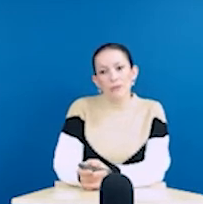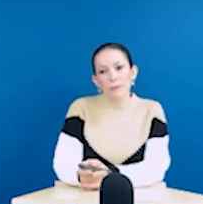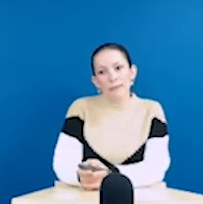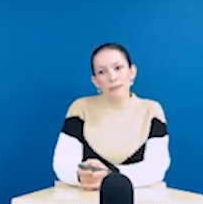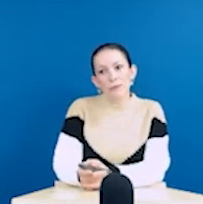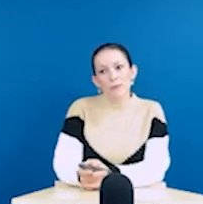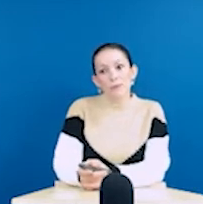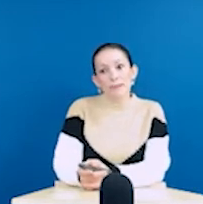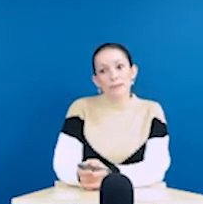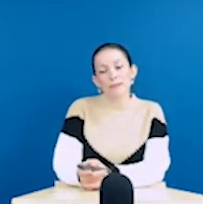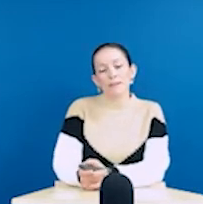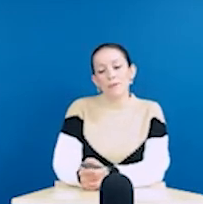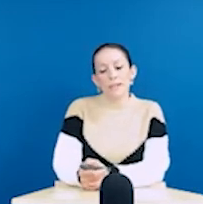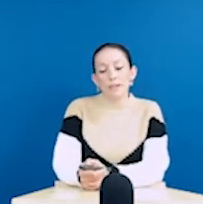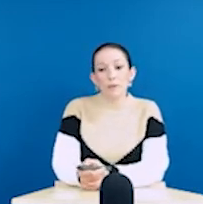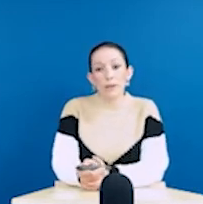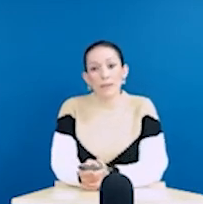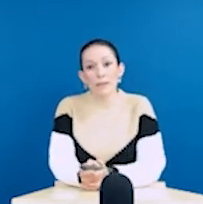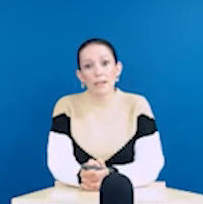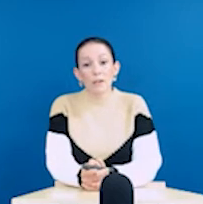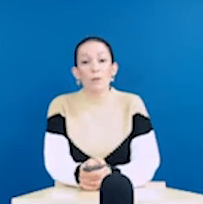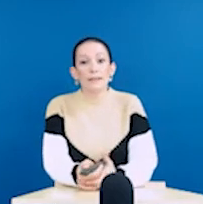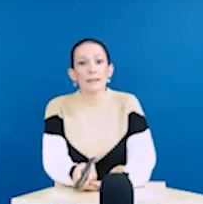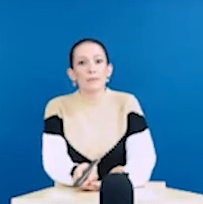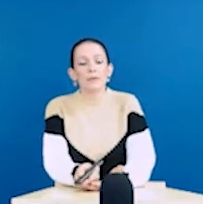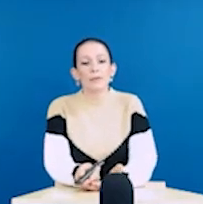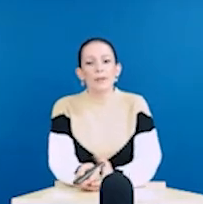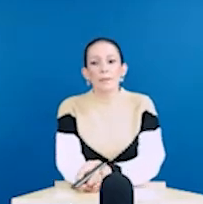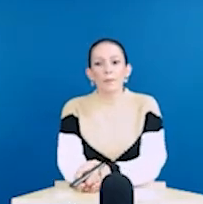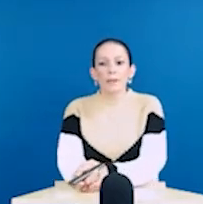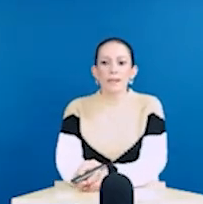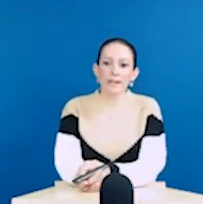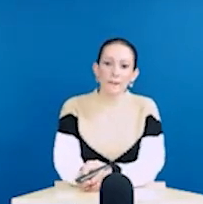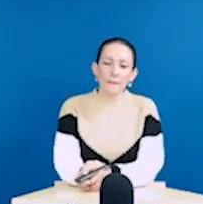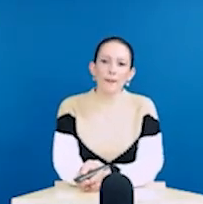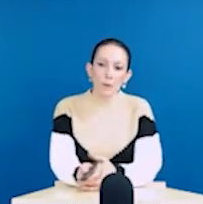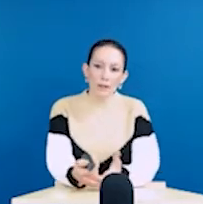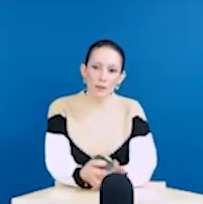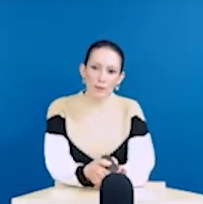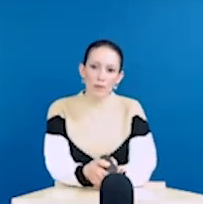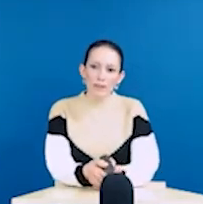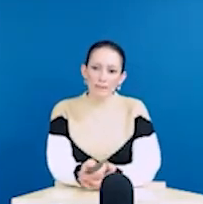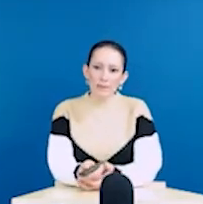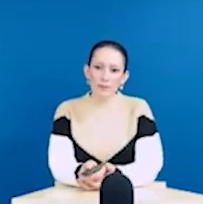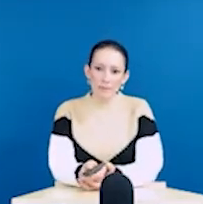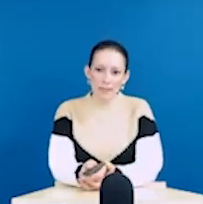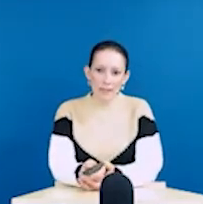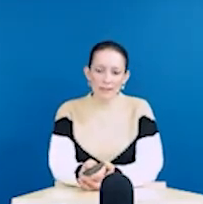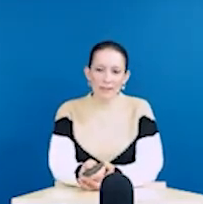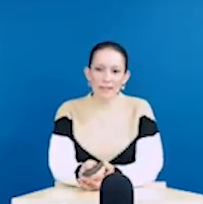nosotros queremos expresar con nuestros pacientes. Y no solamente querer, lo hacemos, porque lo hago yo, lo